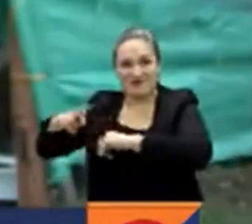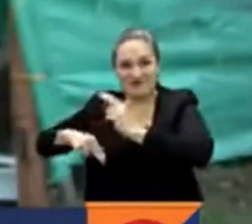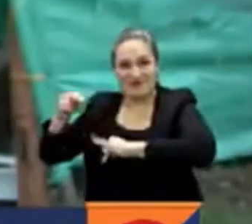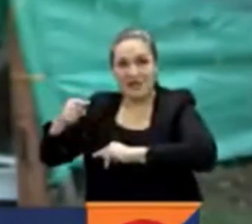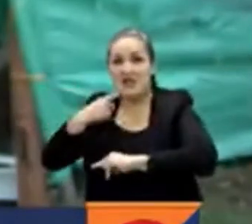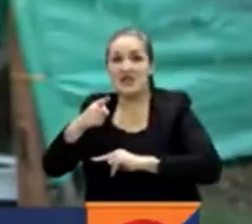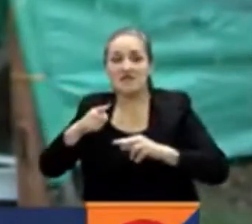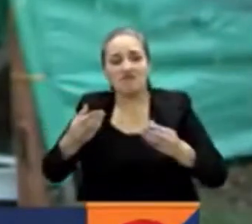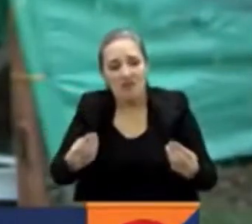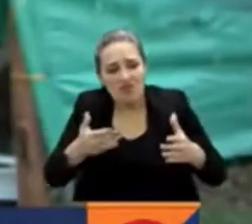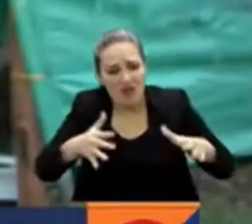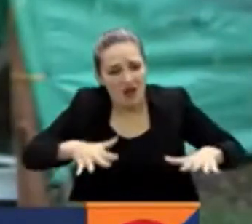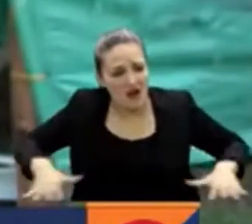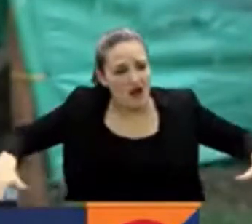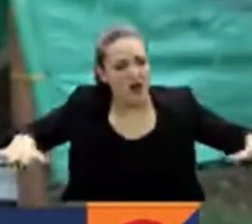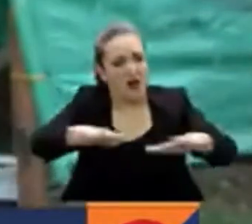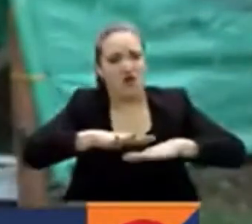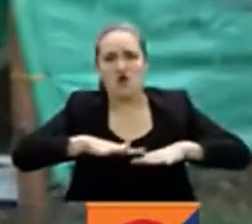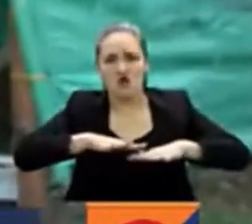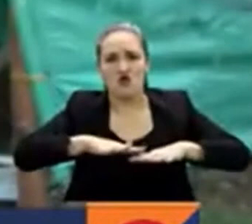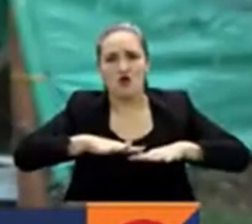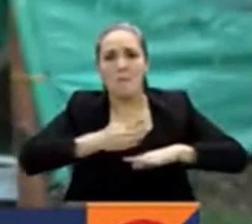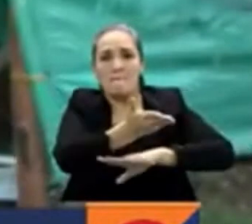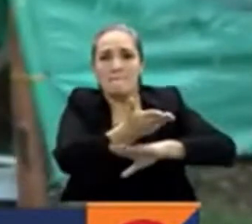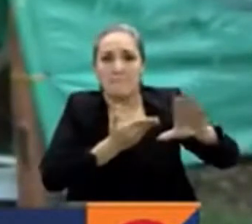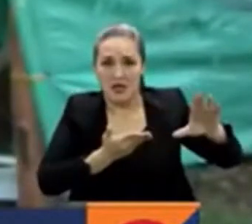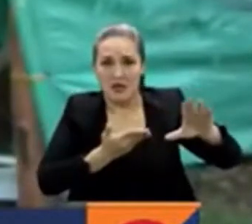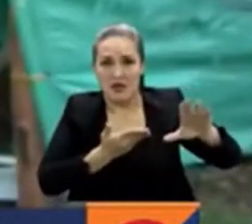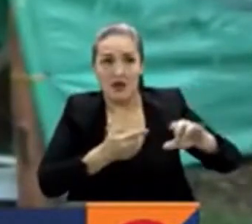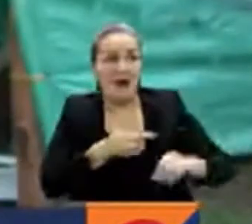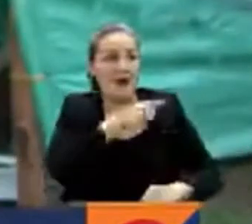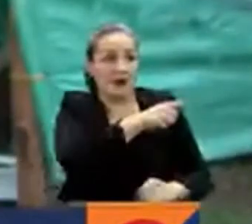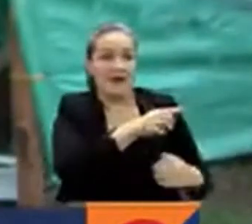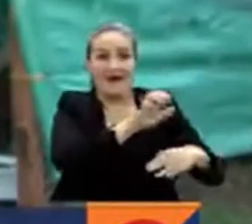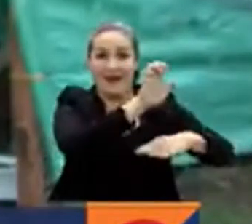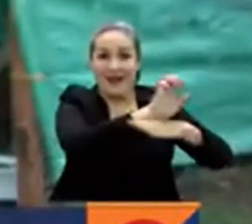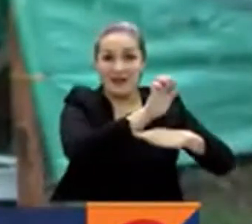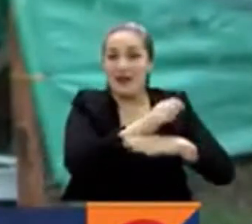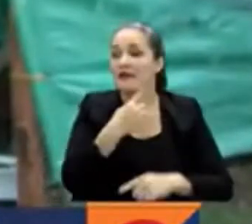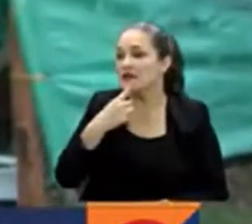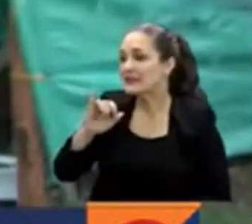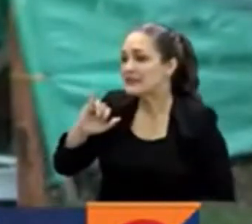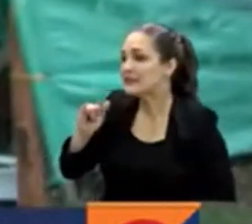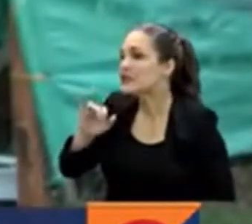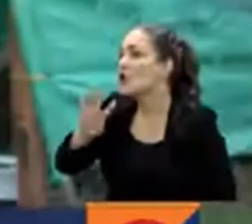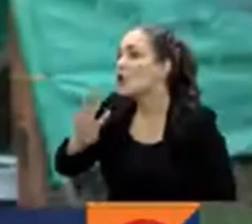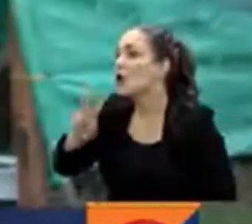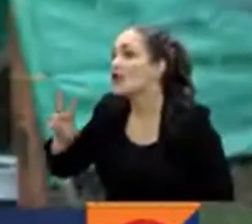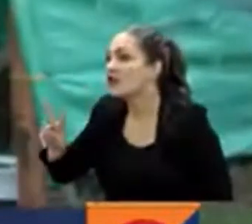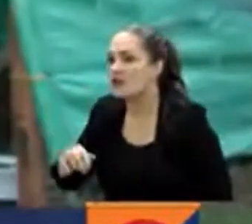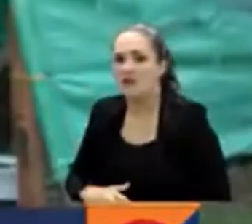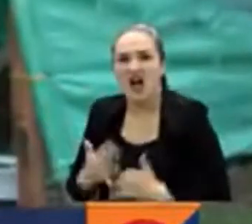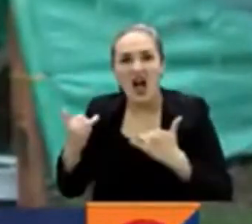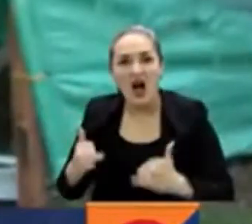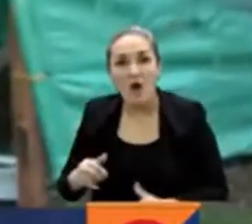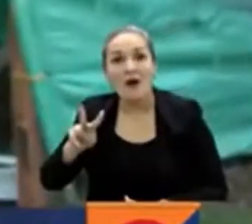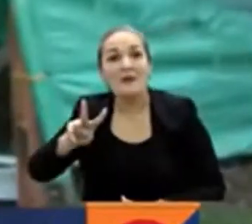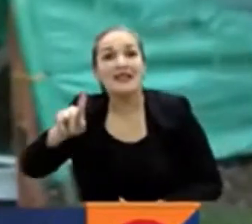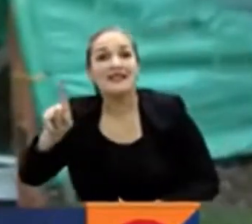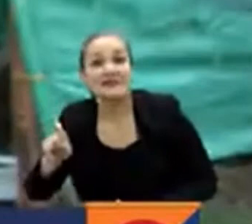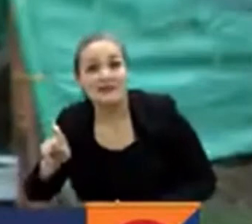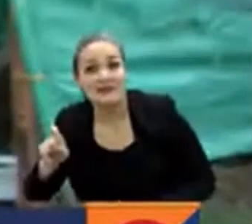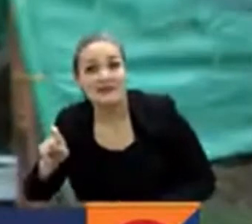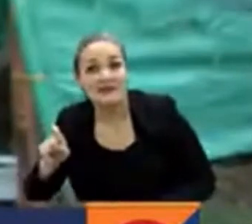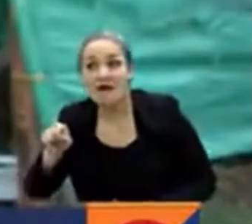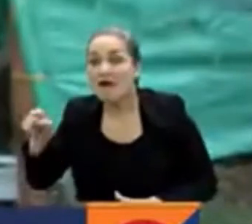este terreno en total, ¿no? La CDMB le permitió talar 42 árboles, ya llevan talados 26